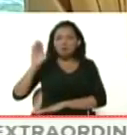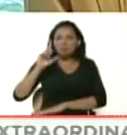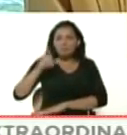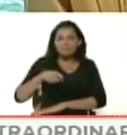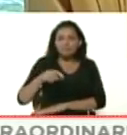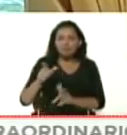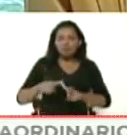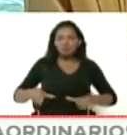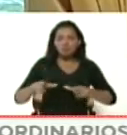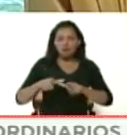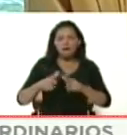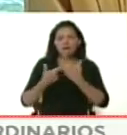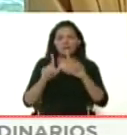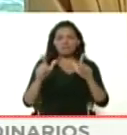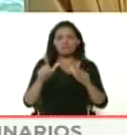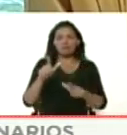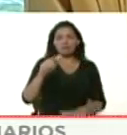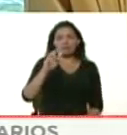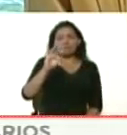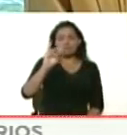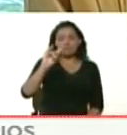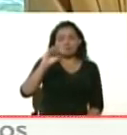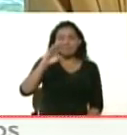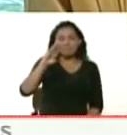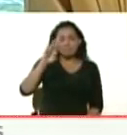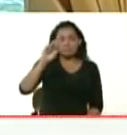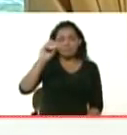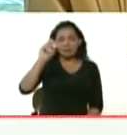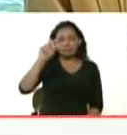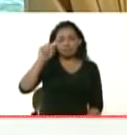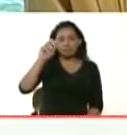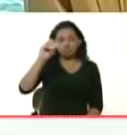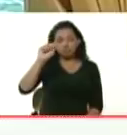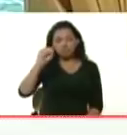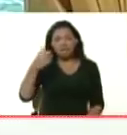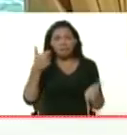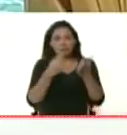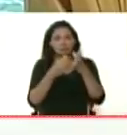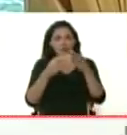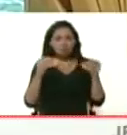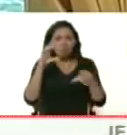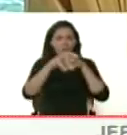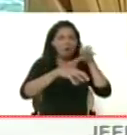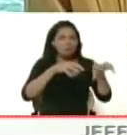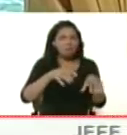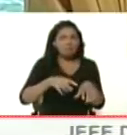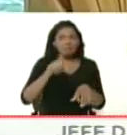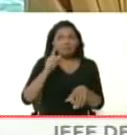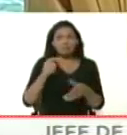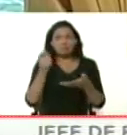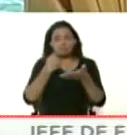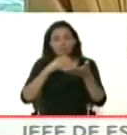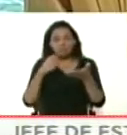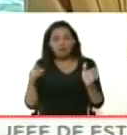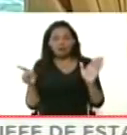zona libre de fiebre aftosa, con vacunación en todo el territorio nacional, bueno, firmar este